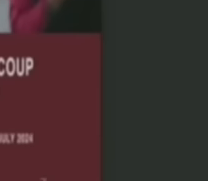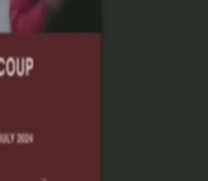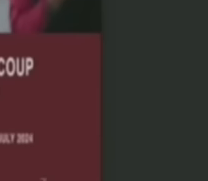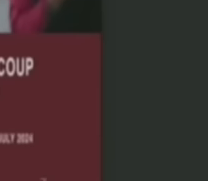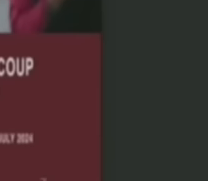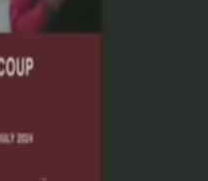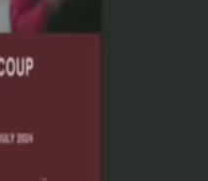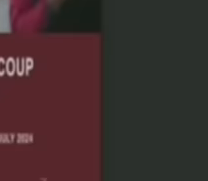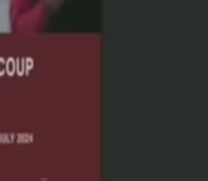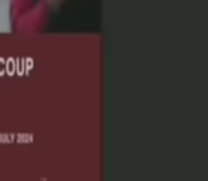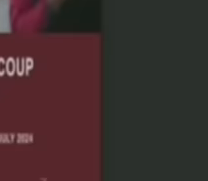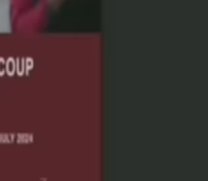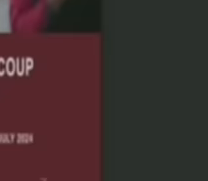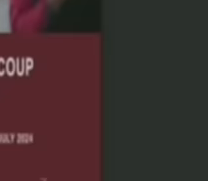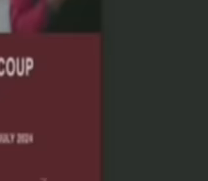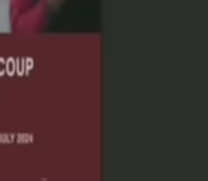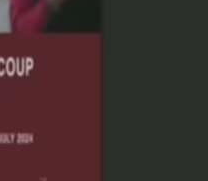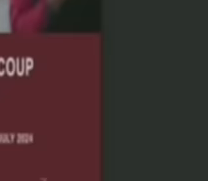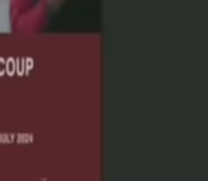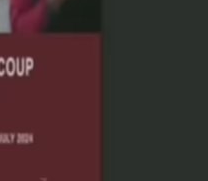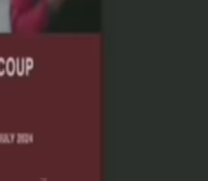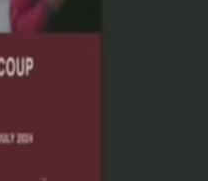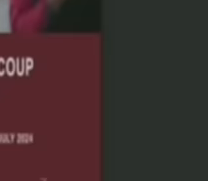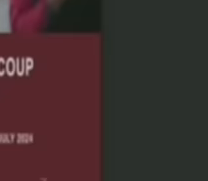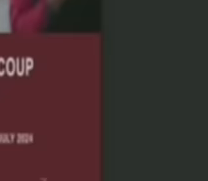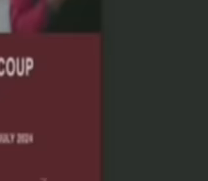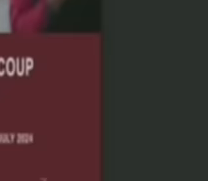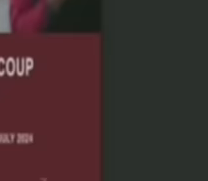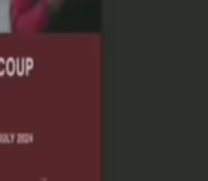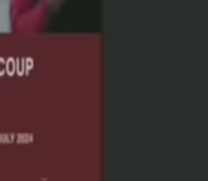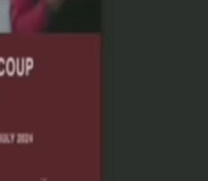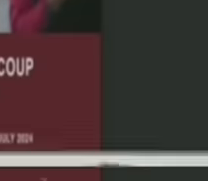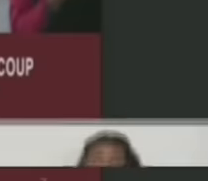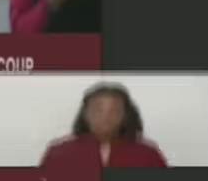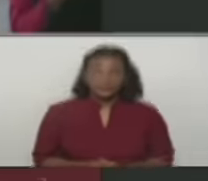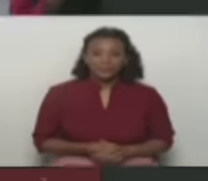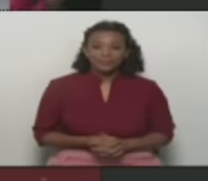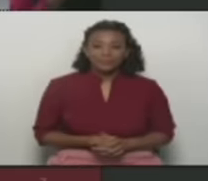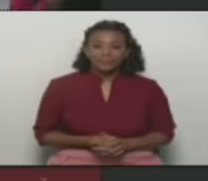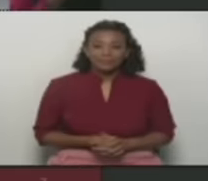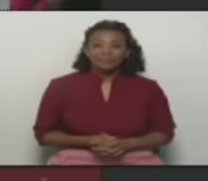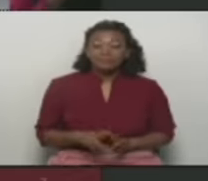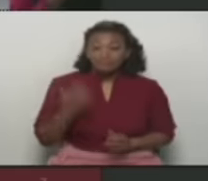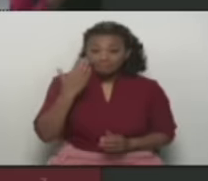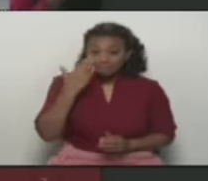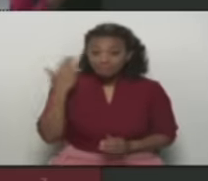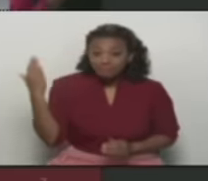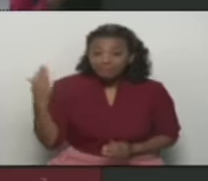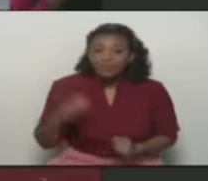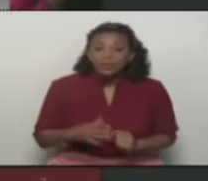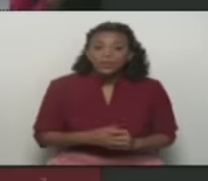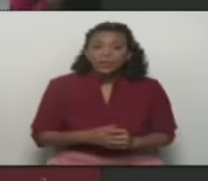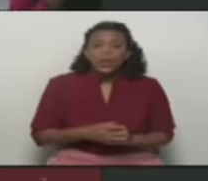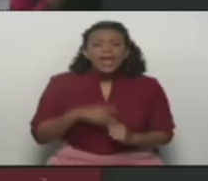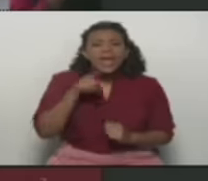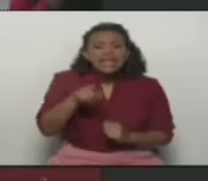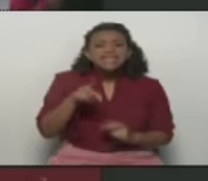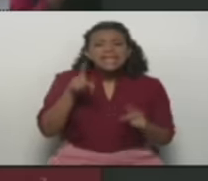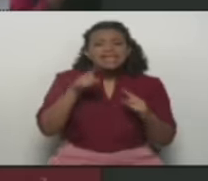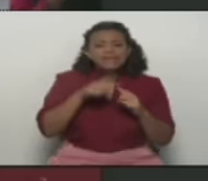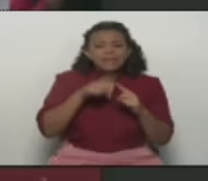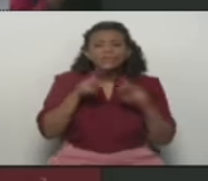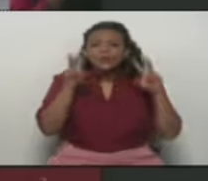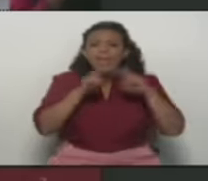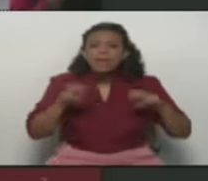Porque fue director de la USAID. No. Él fue. Fue director. Cuando correcto, los demócratas están en el poder, él